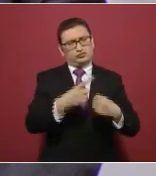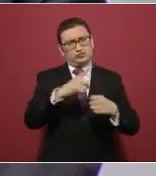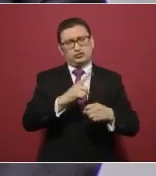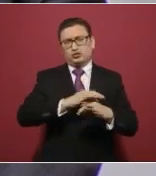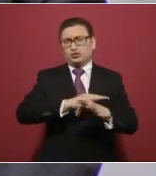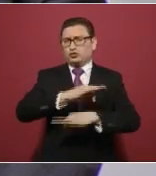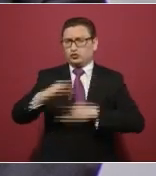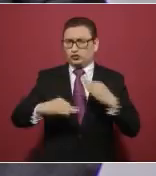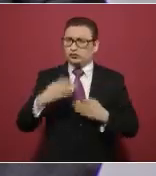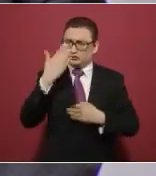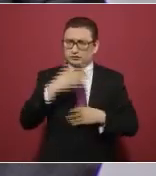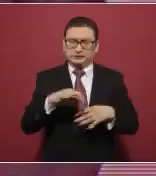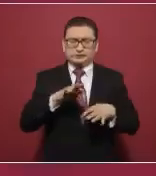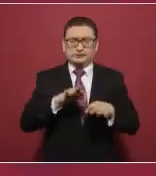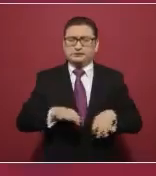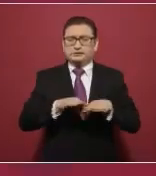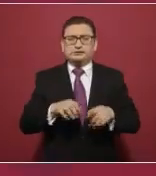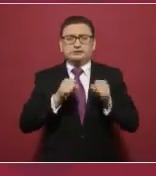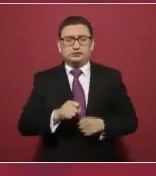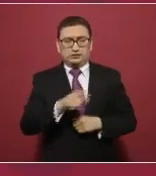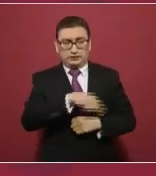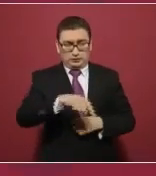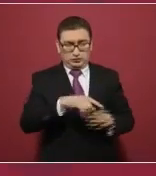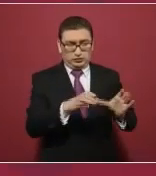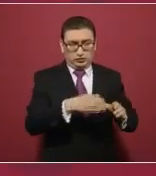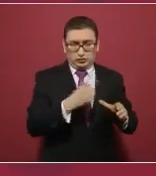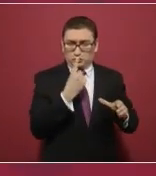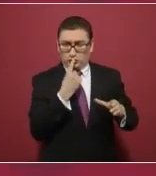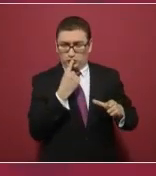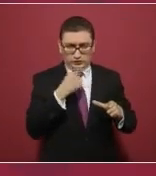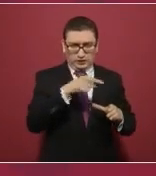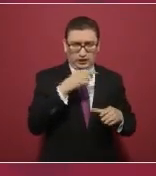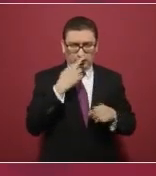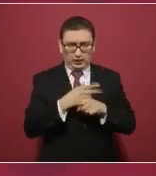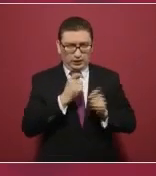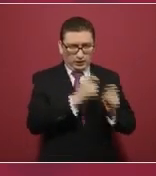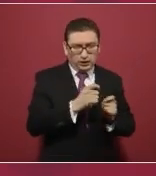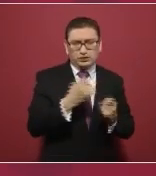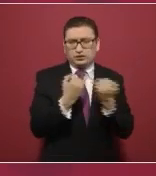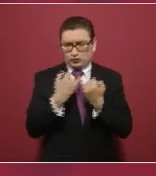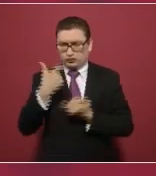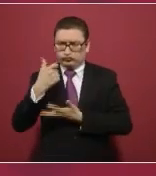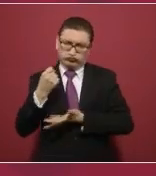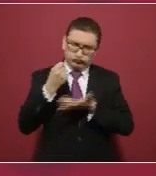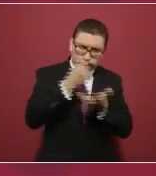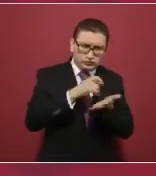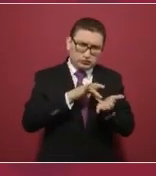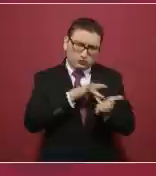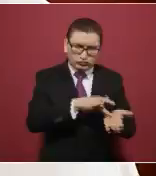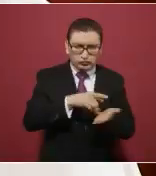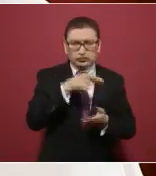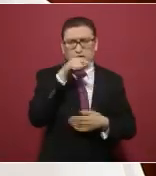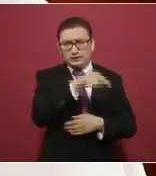que sus policías cuenten con los recursos para desarrollar su labor y con las condiciones para tener,